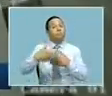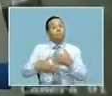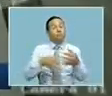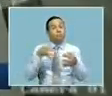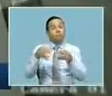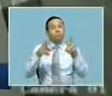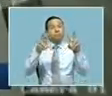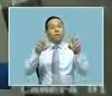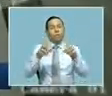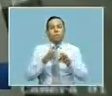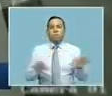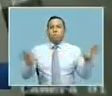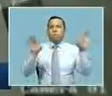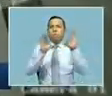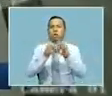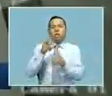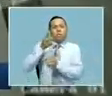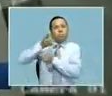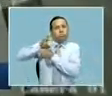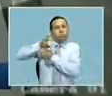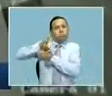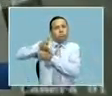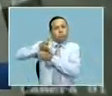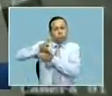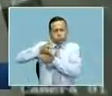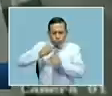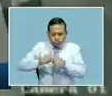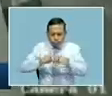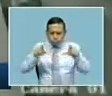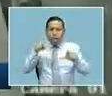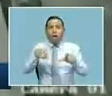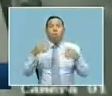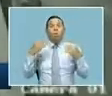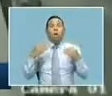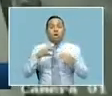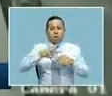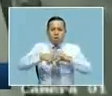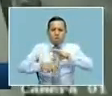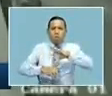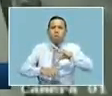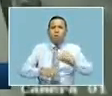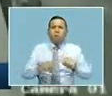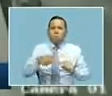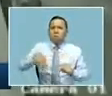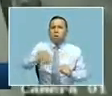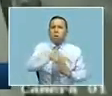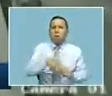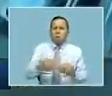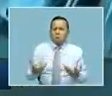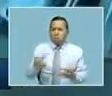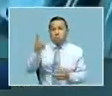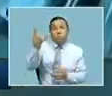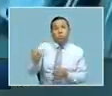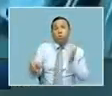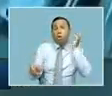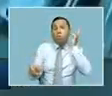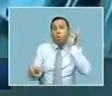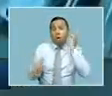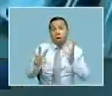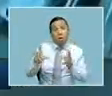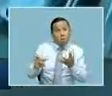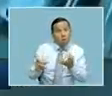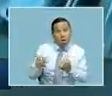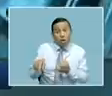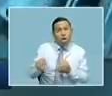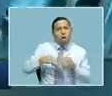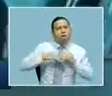importante reportaje sobre una cámara que capta un nuevo asalto en Guayaquil. Los delincuentes ni siquiera respetaron que una de sus víctimas está